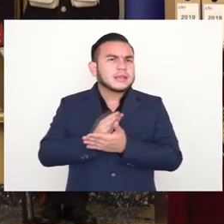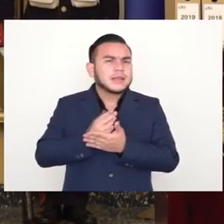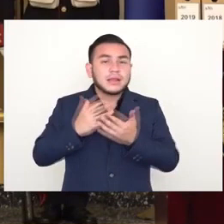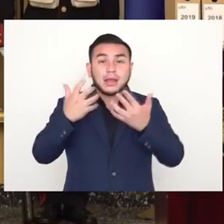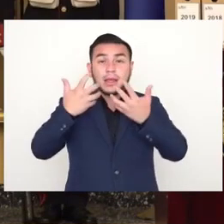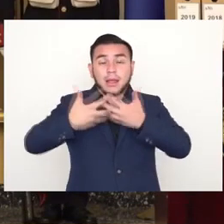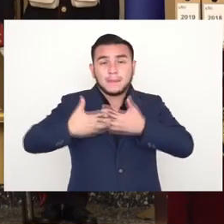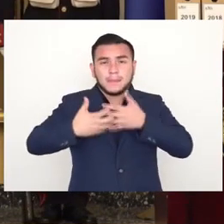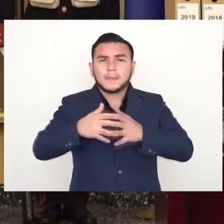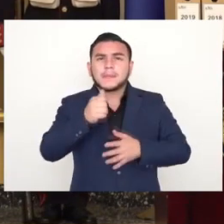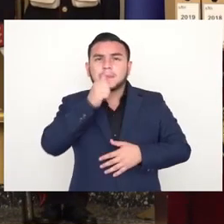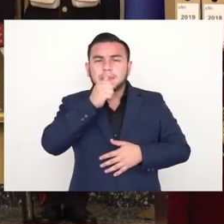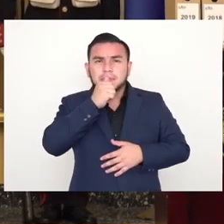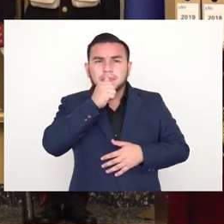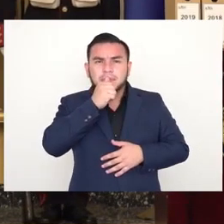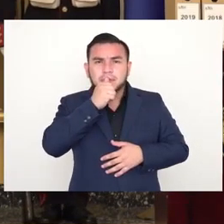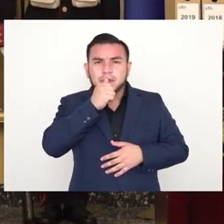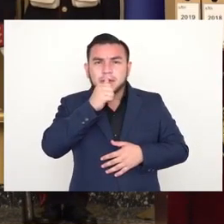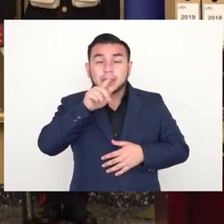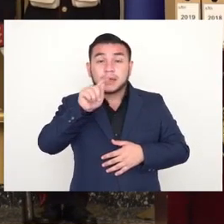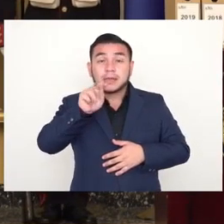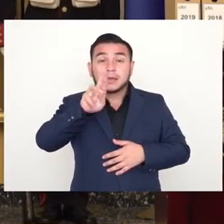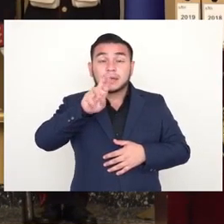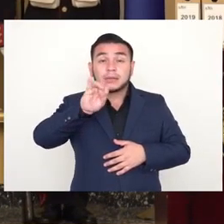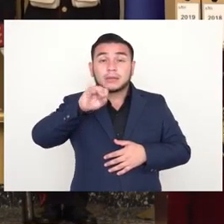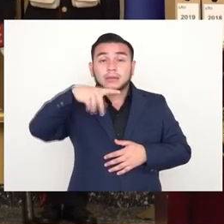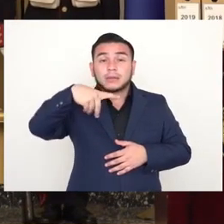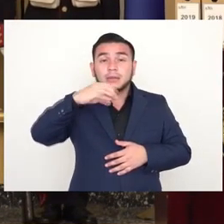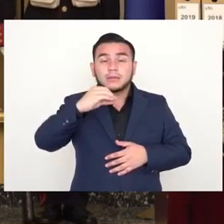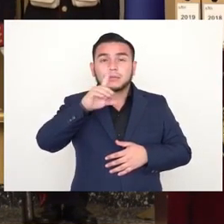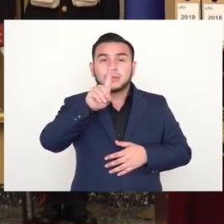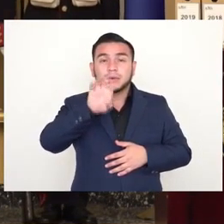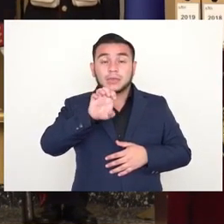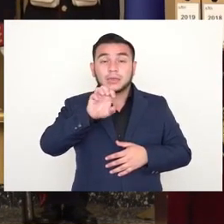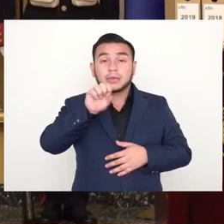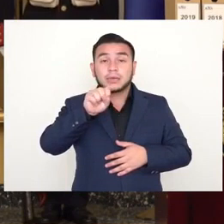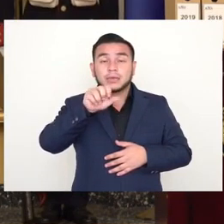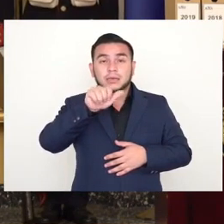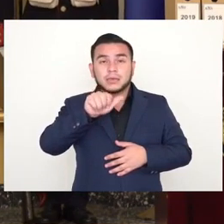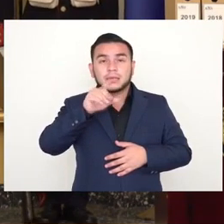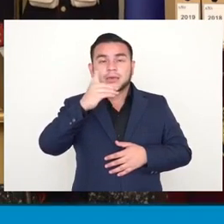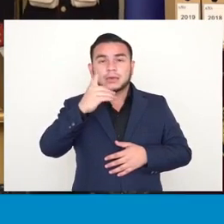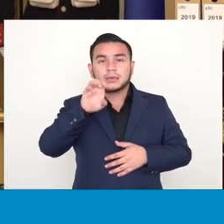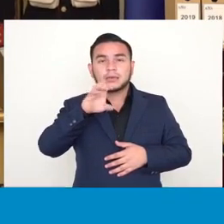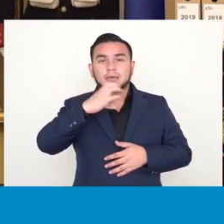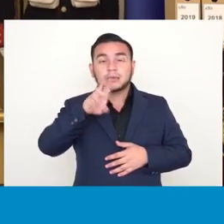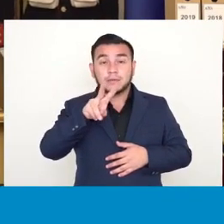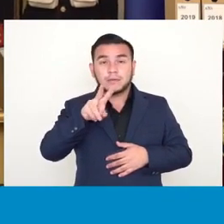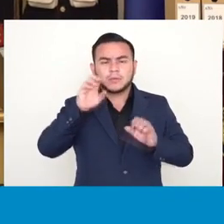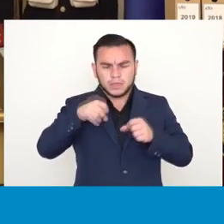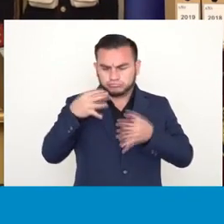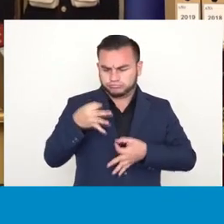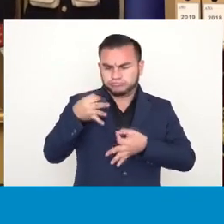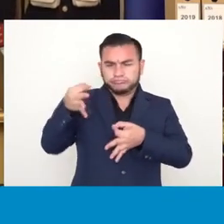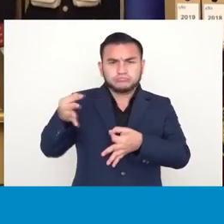asegurando que son ellos quienes actúan contra la constitución al pretender impedirles exigir ese requisito a los